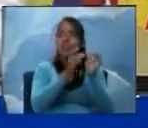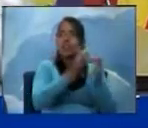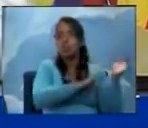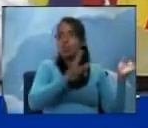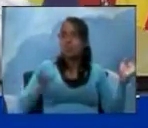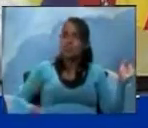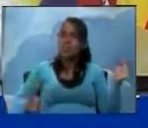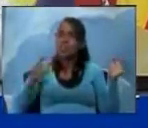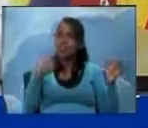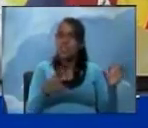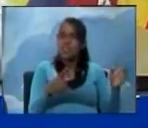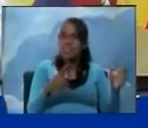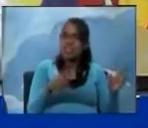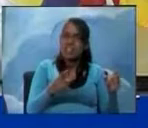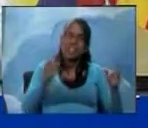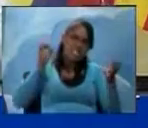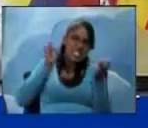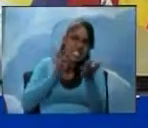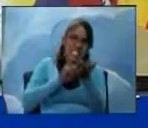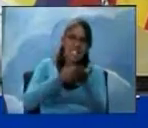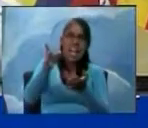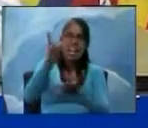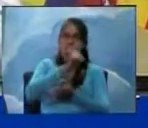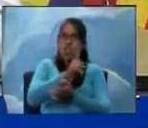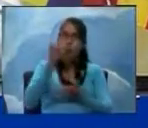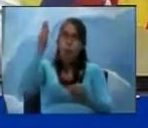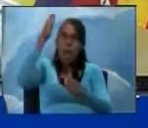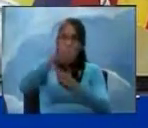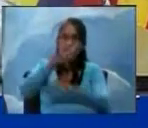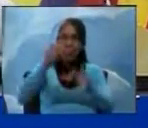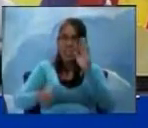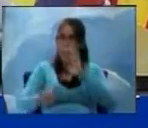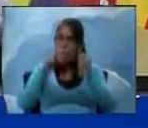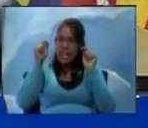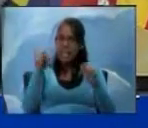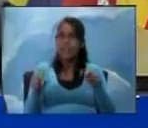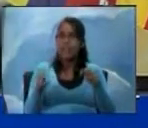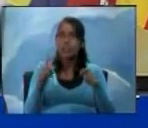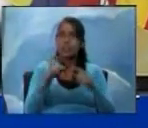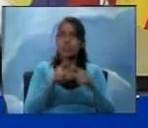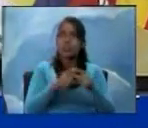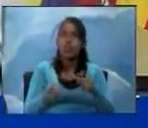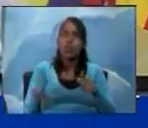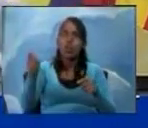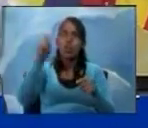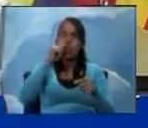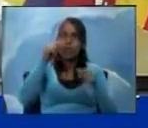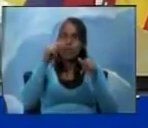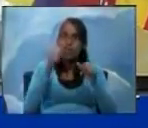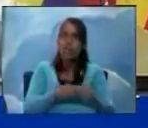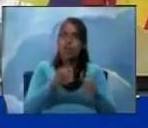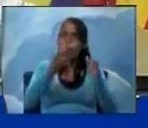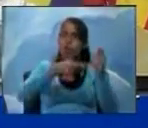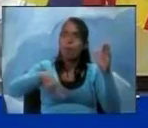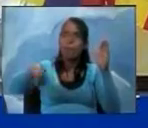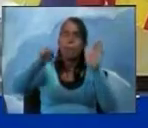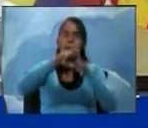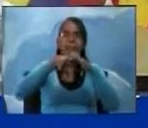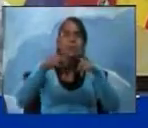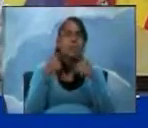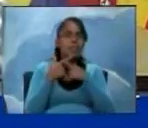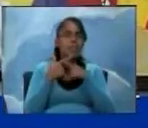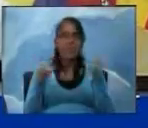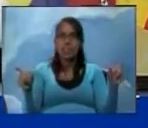dijo, sal de él y no entres más en él. Y el hombre quedó completamente